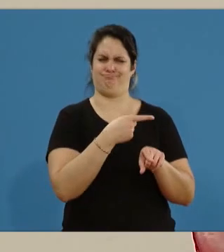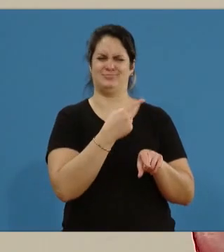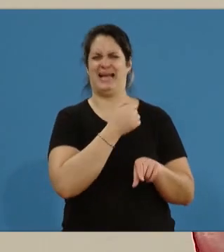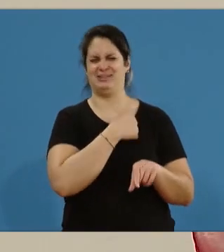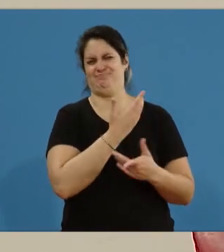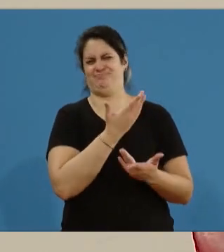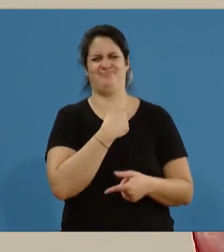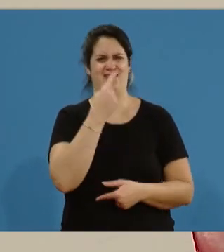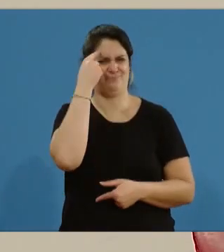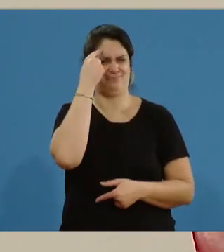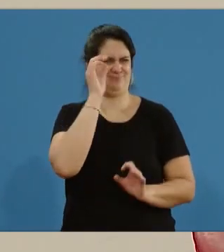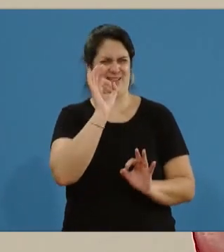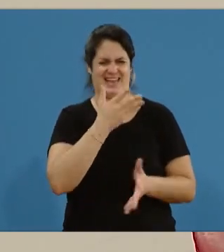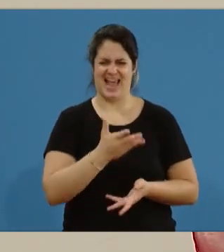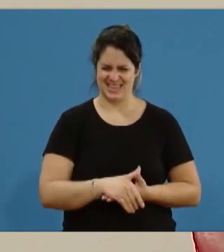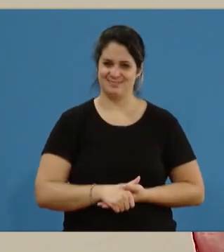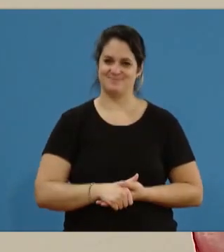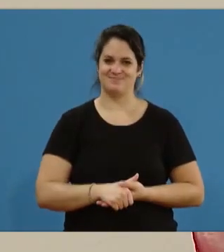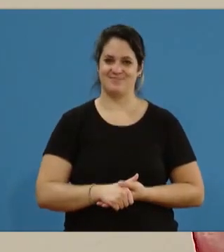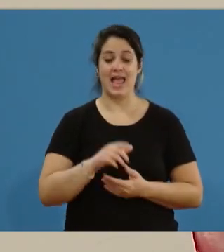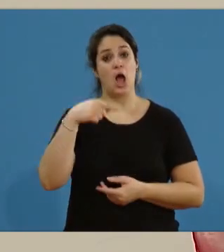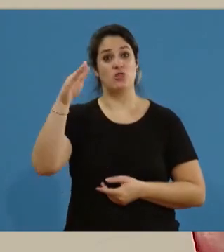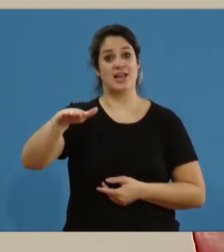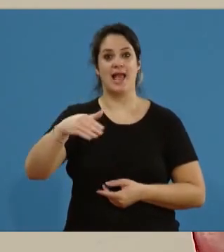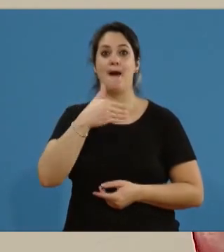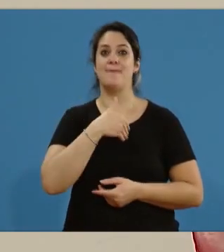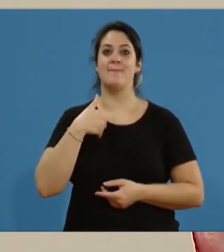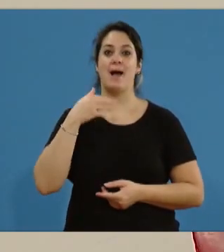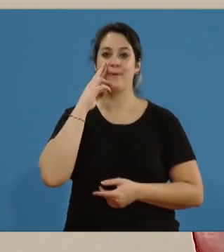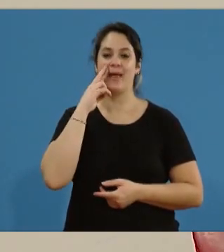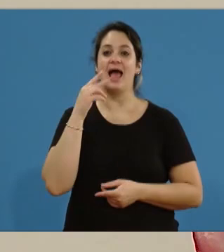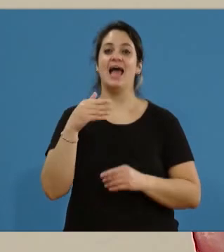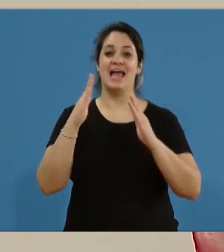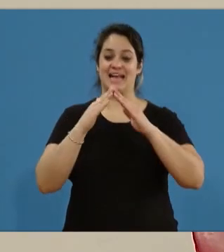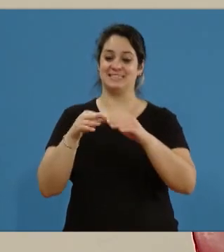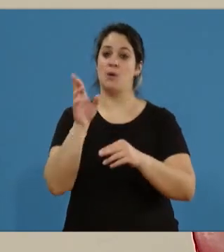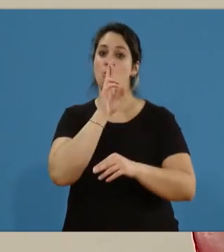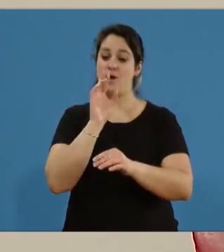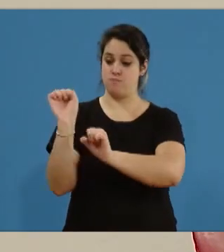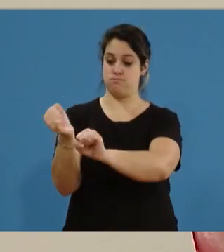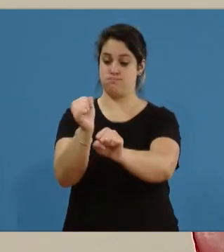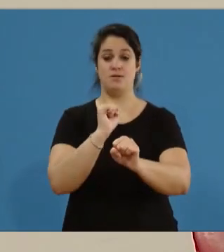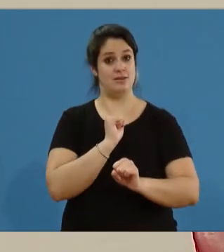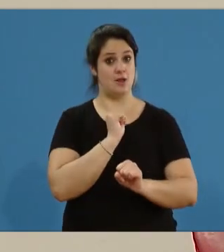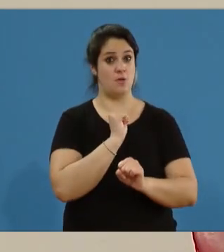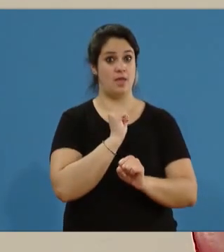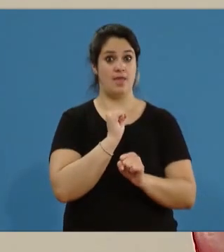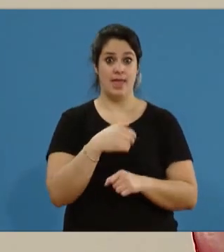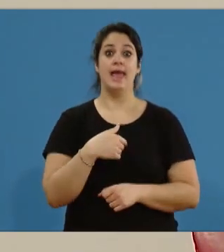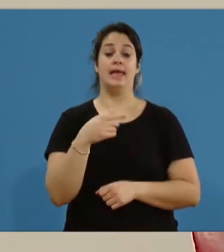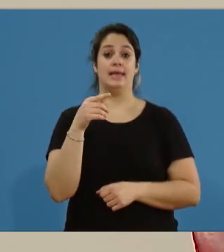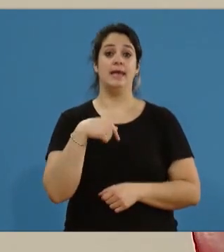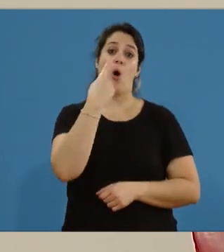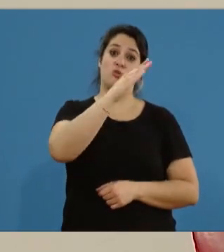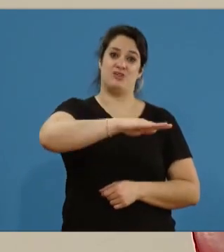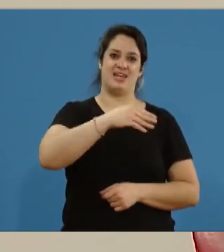nada. Los papás de Susana tienen una señora que los ayuda en la casa. ¿Sí? Y los papás de